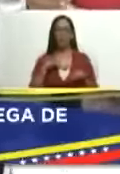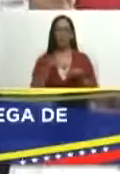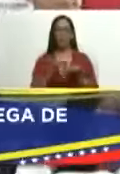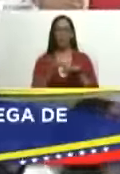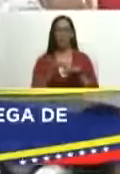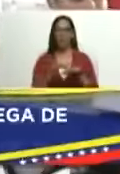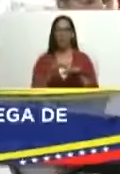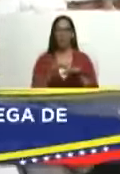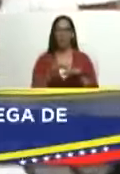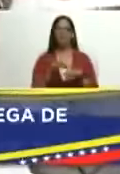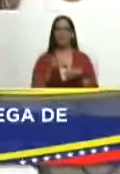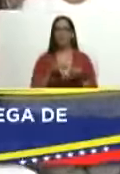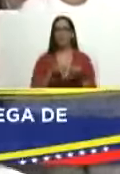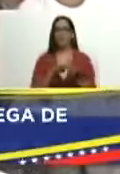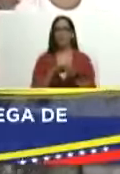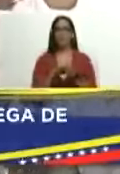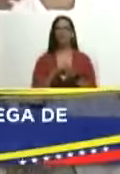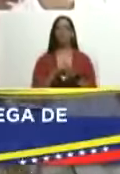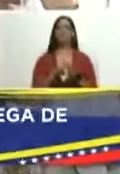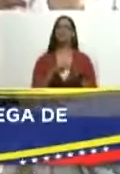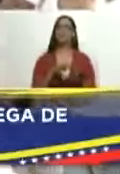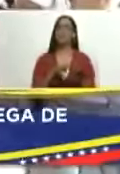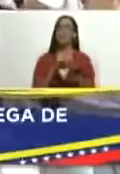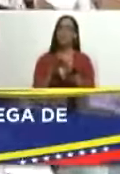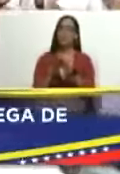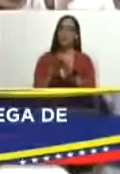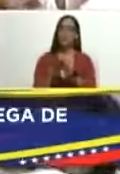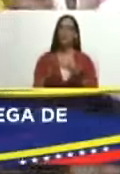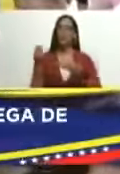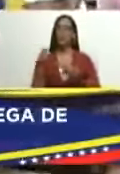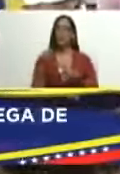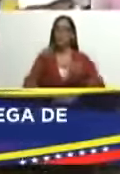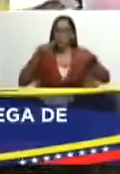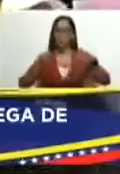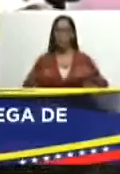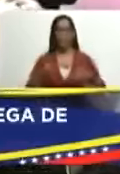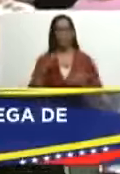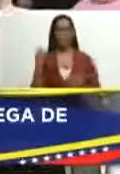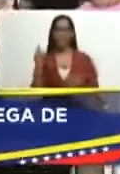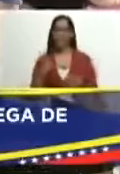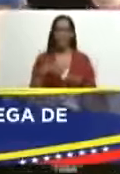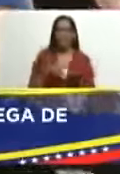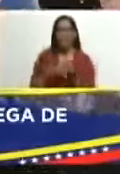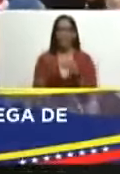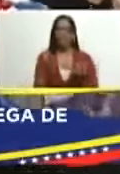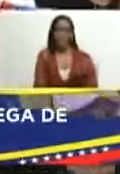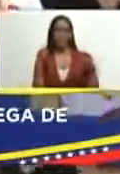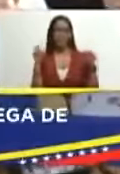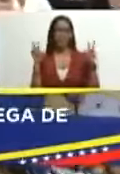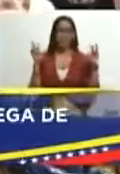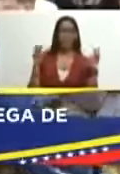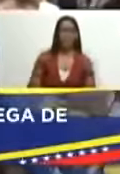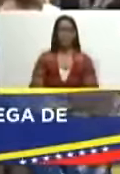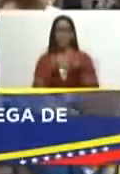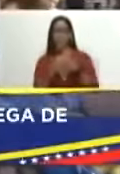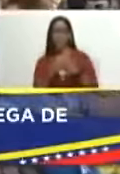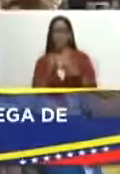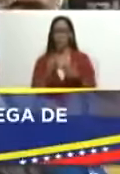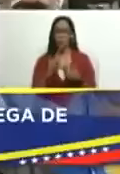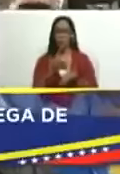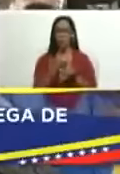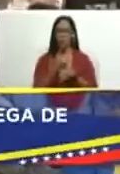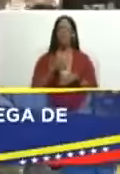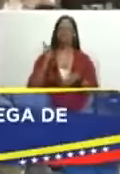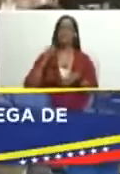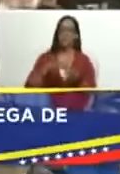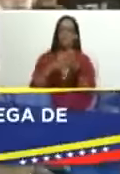municipio se está desarrollando como debe ser. Y no solamente por donde pasa la novia, como dice mi gobernador, sino también en